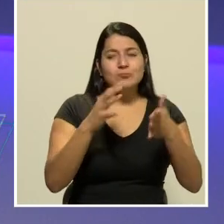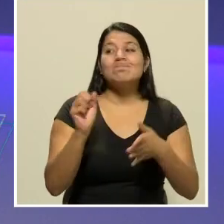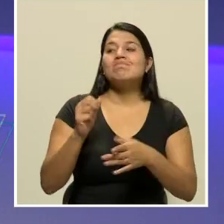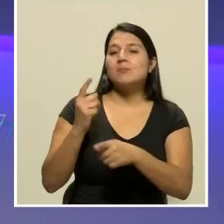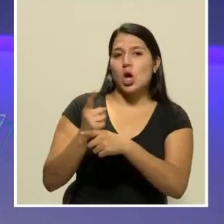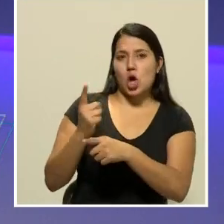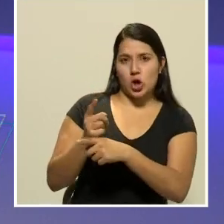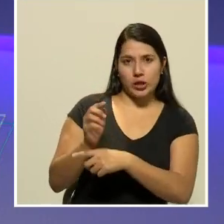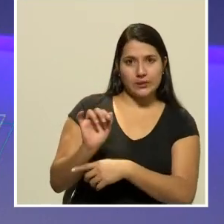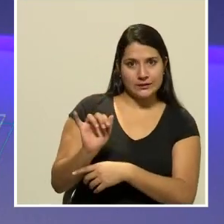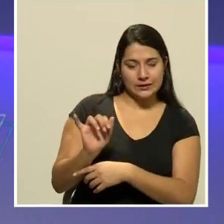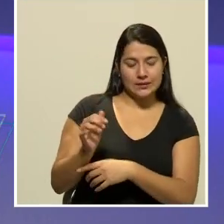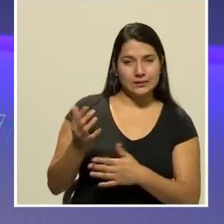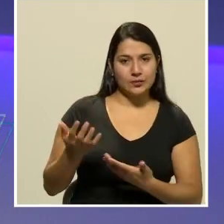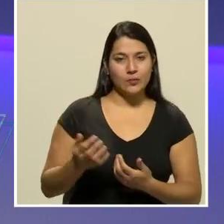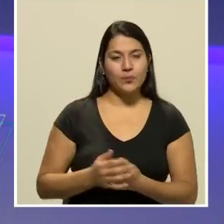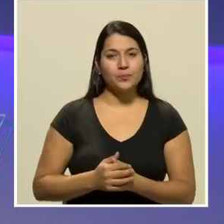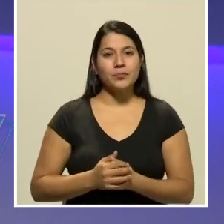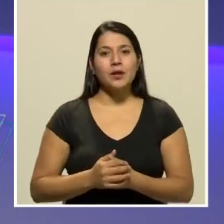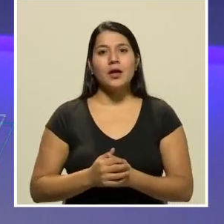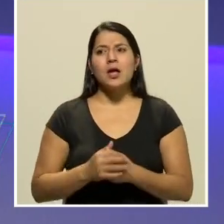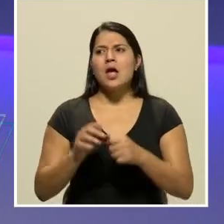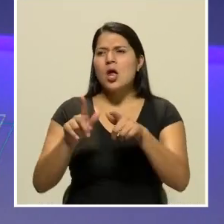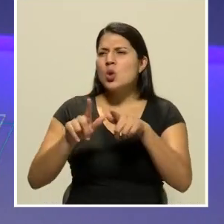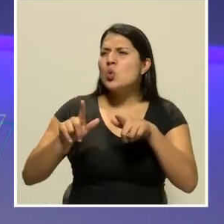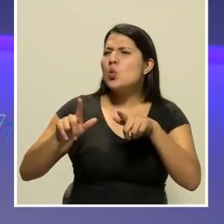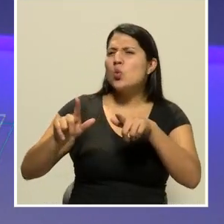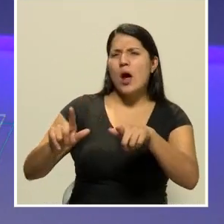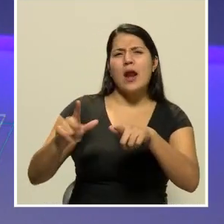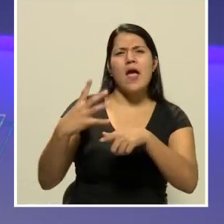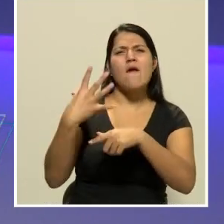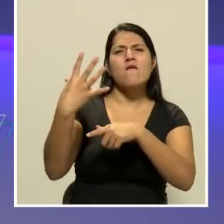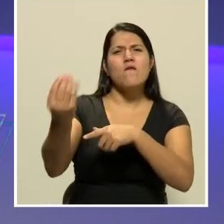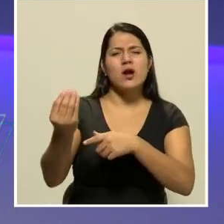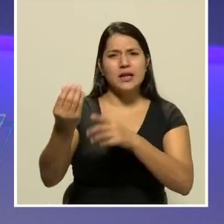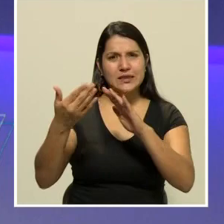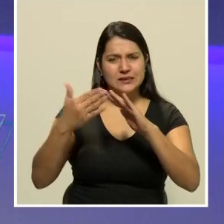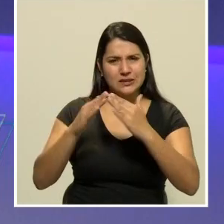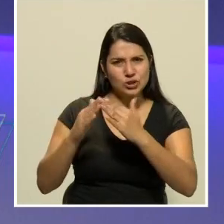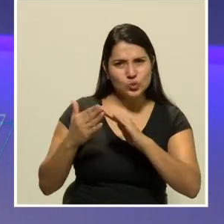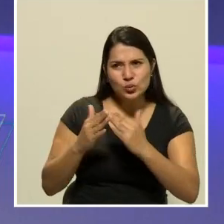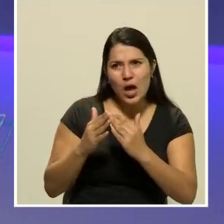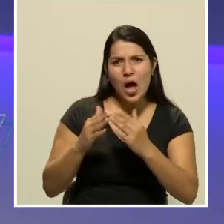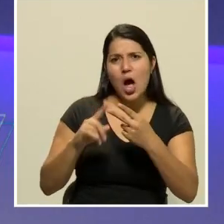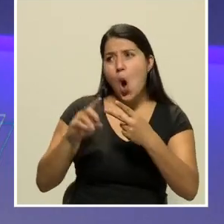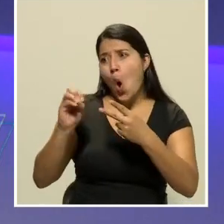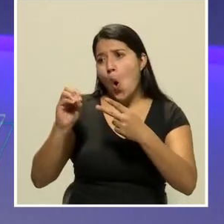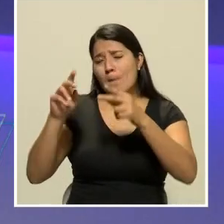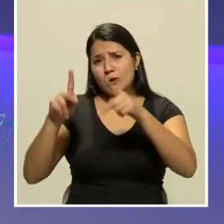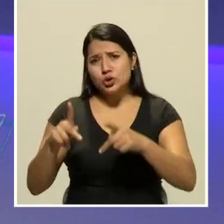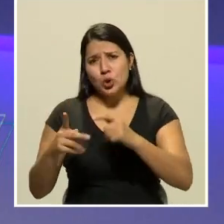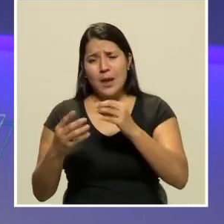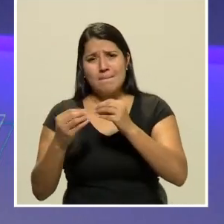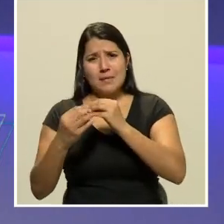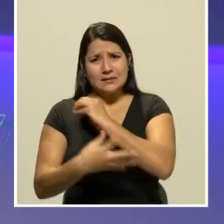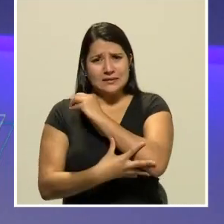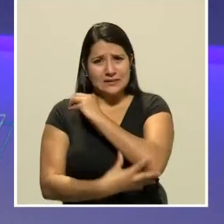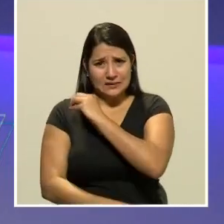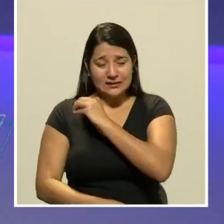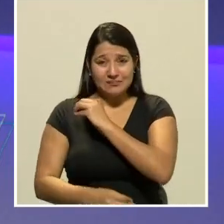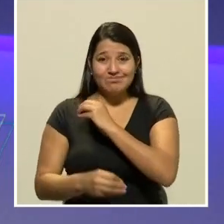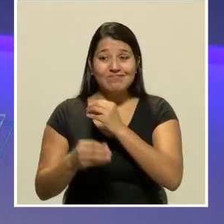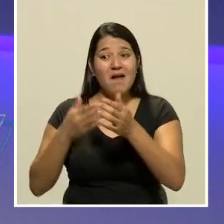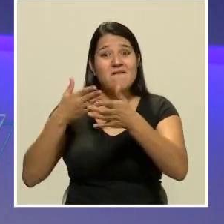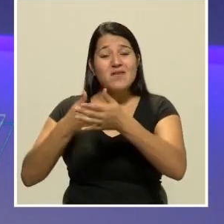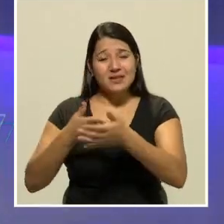o sea que no es solo las zonas rurales y las poblaciones de menores ingresos, sino que realmente tenemos una tarea